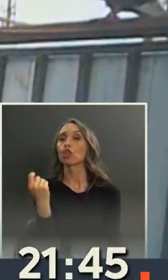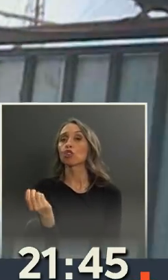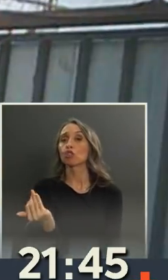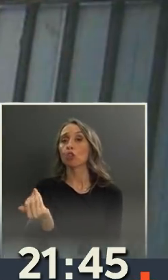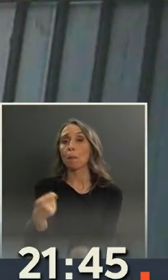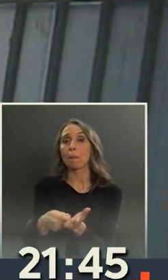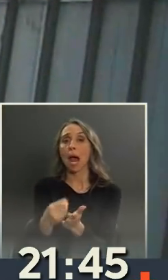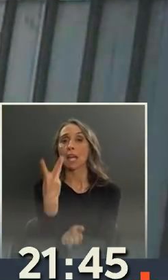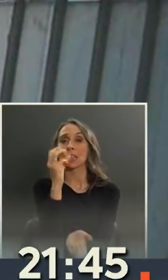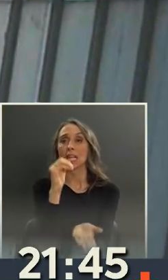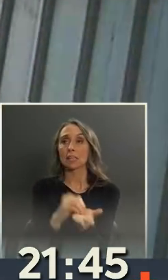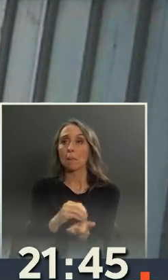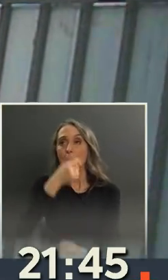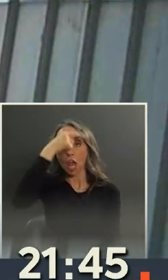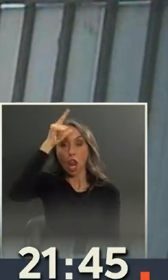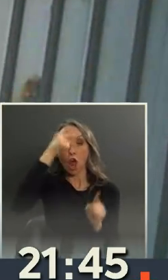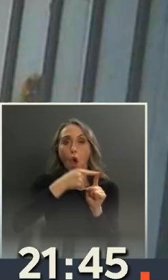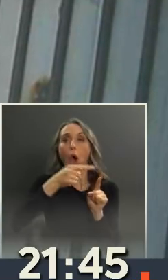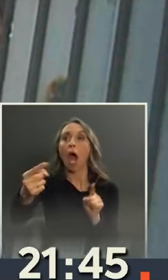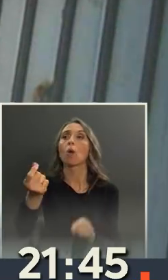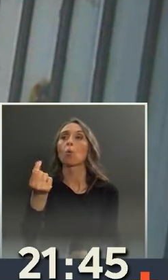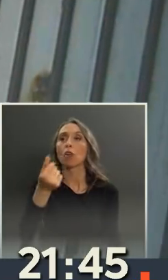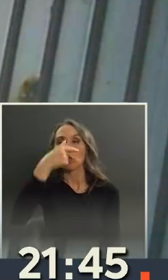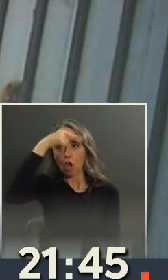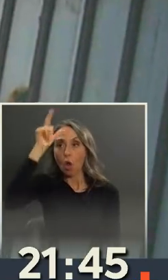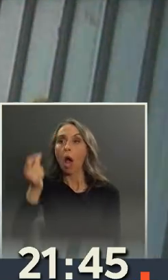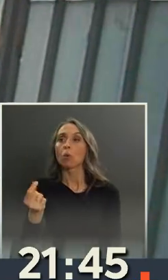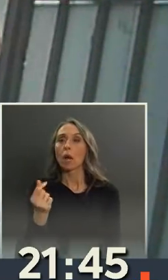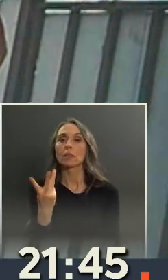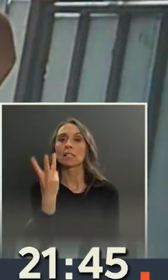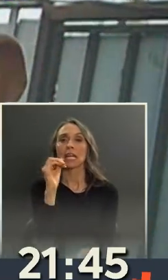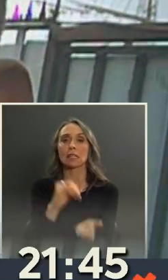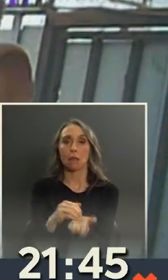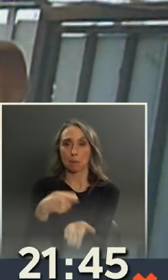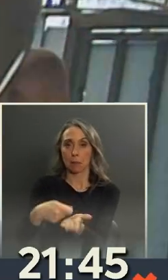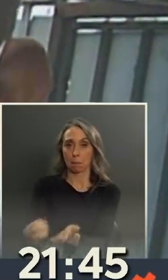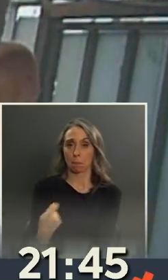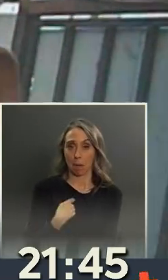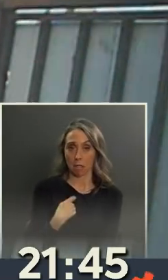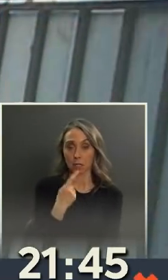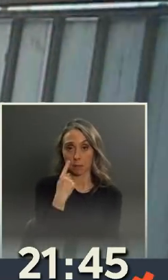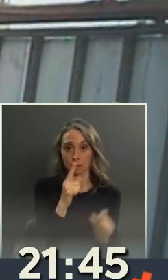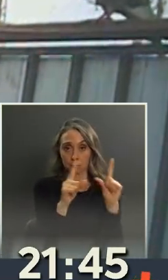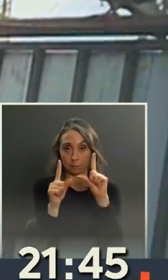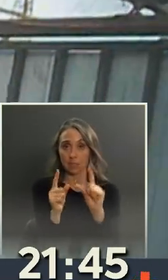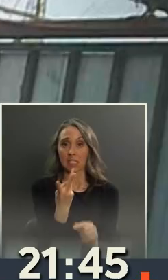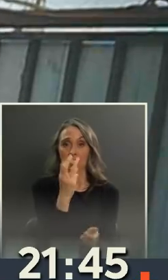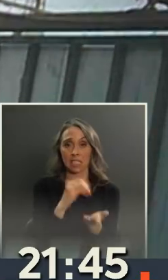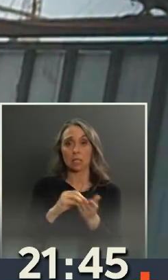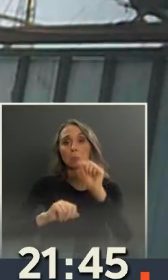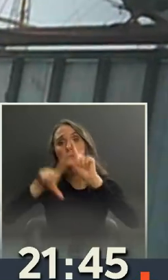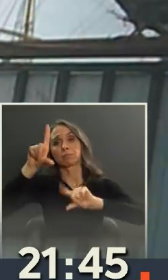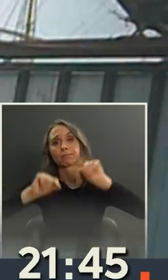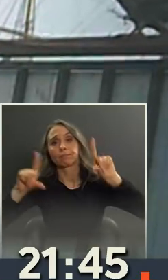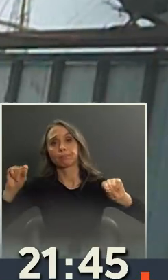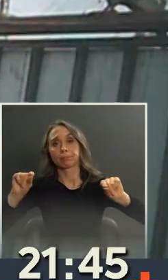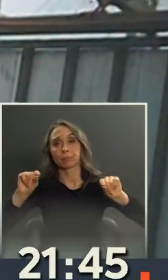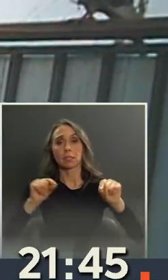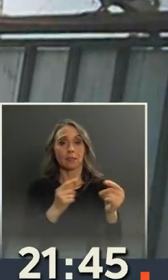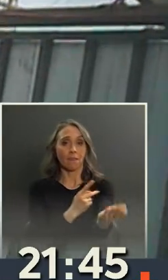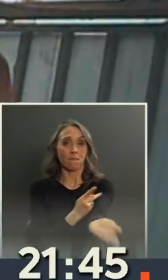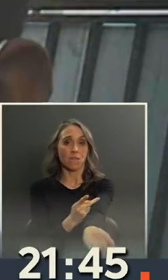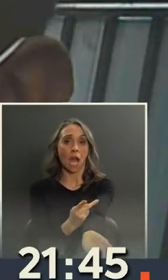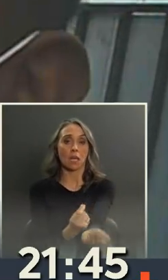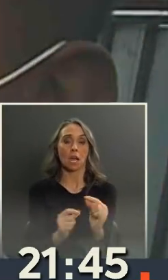Pero del Loa para allá, ¿cuánto? Del Loa para allá, ¿cuánto está? Por ahí 30 lucas. Veremos que estos precios varían en el camino y la oferta